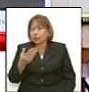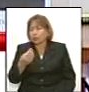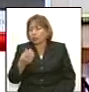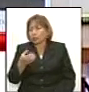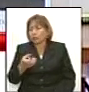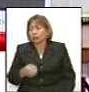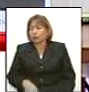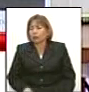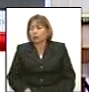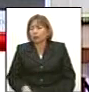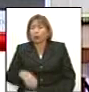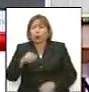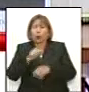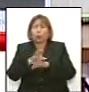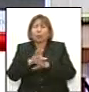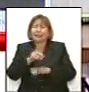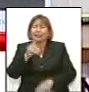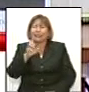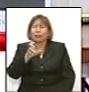215.321.000, en julio